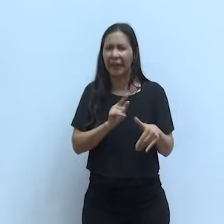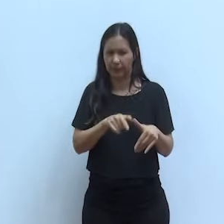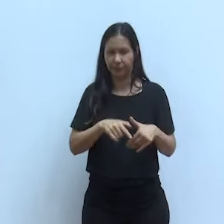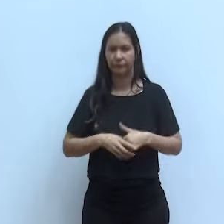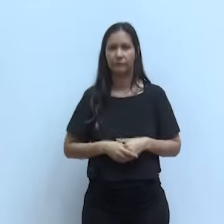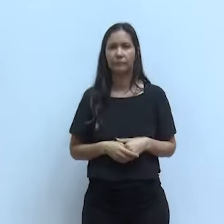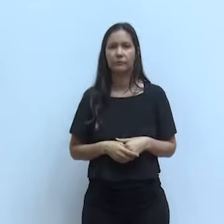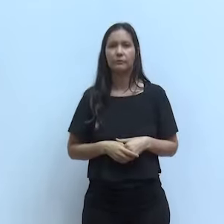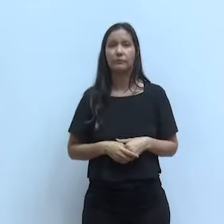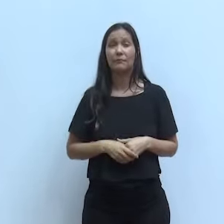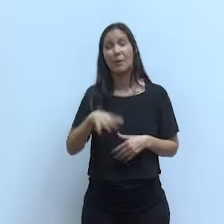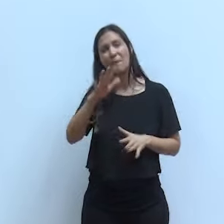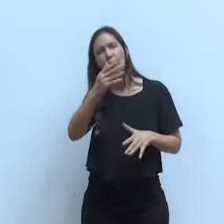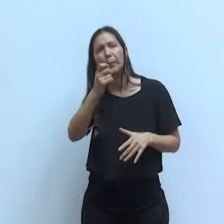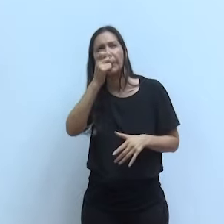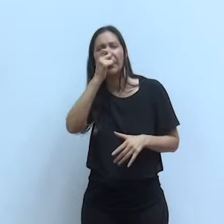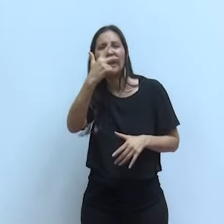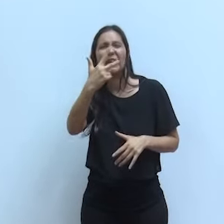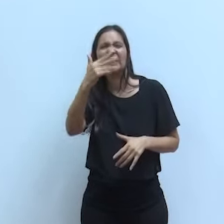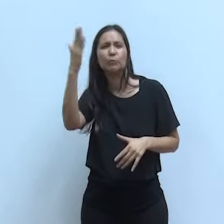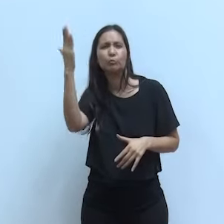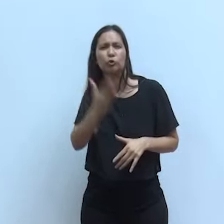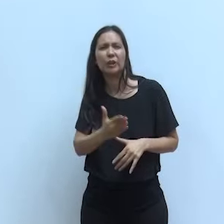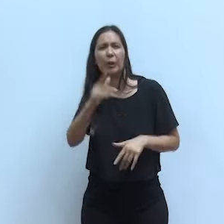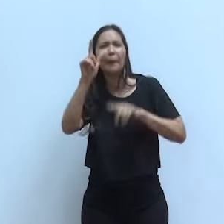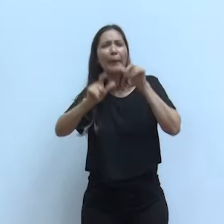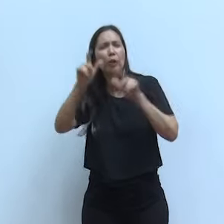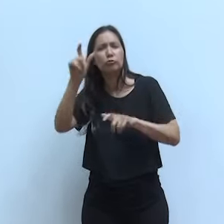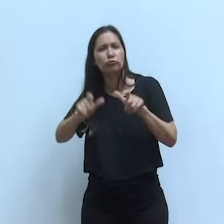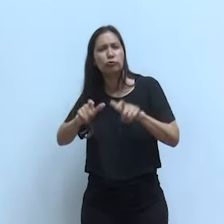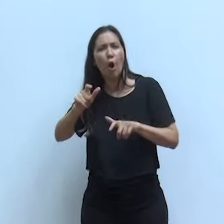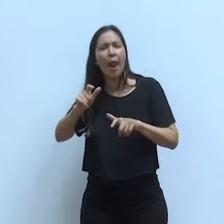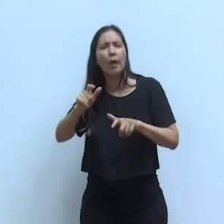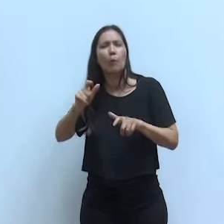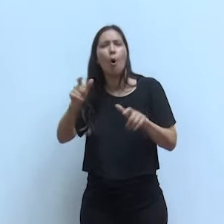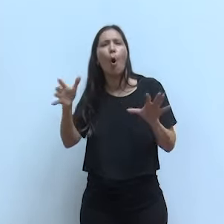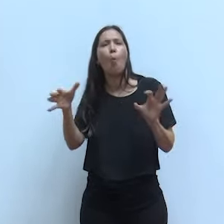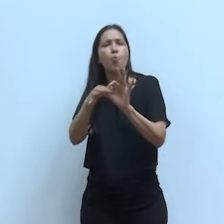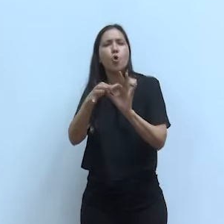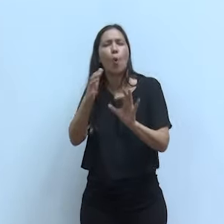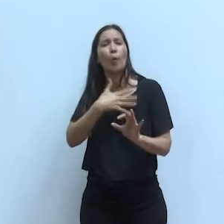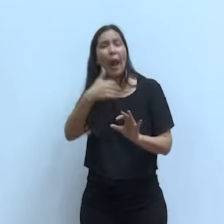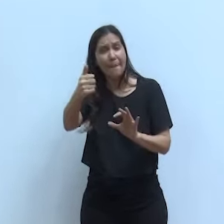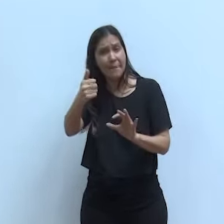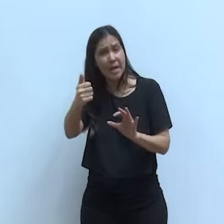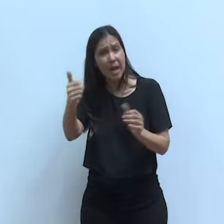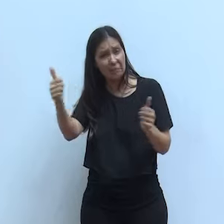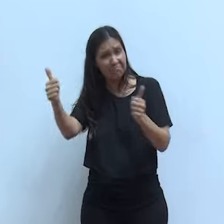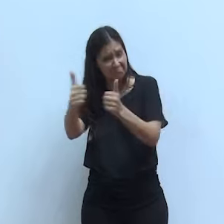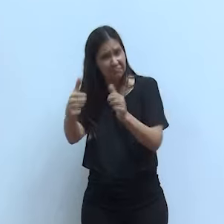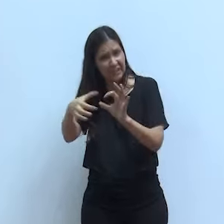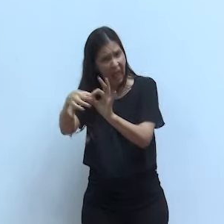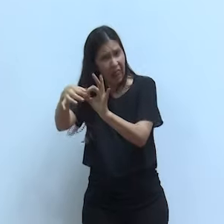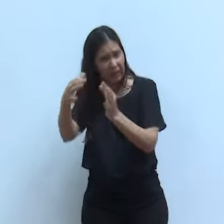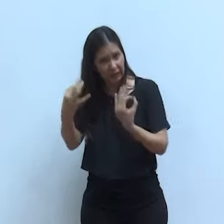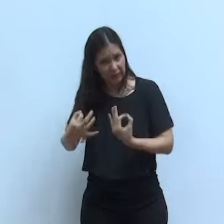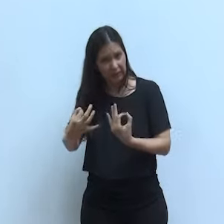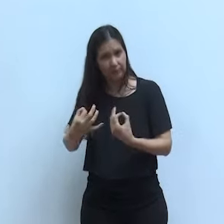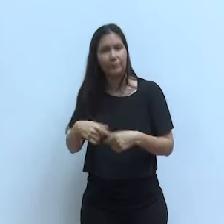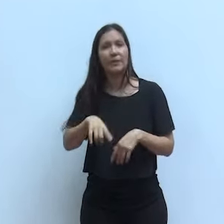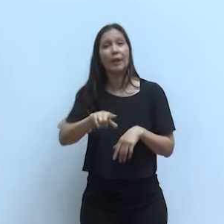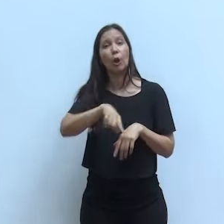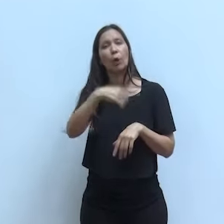gente se sentía cerca Unión por la patria y la mitad de ellos o sea el 10% implica mucha gente